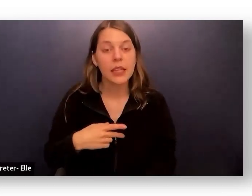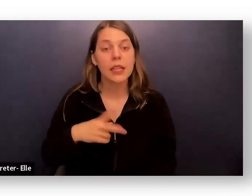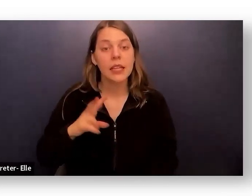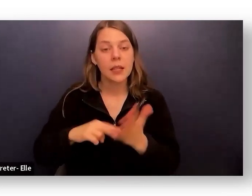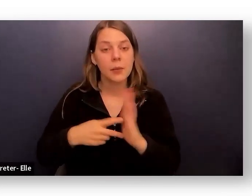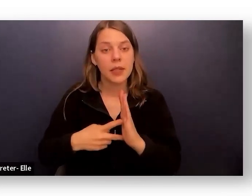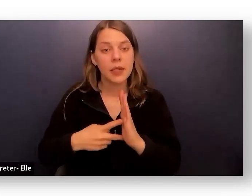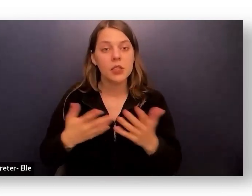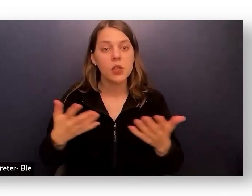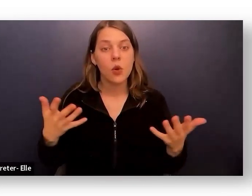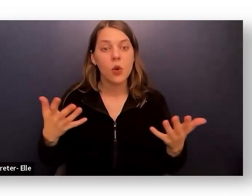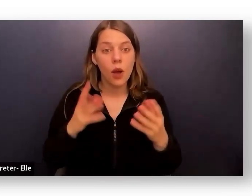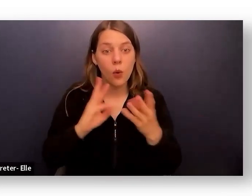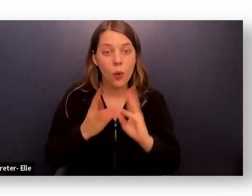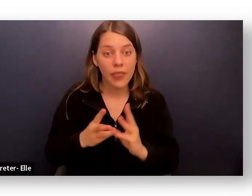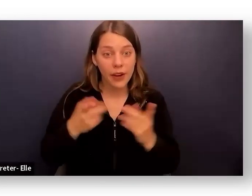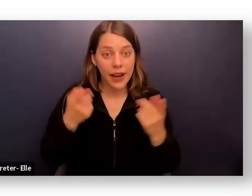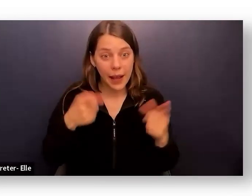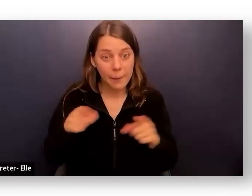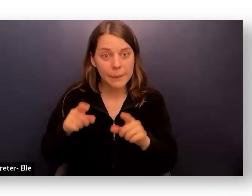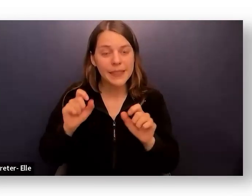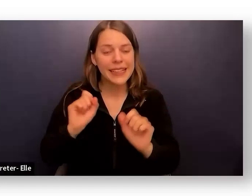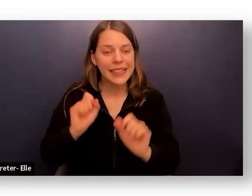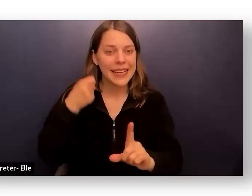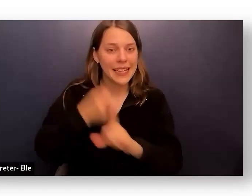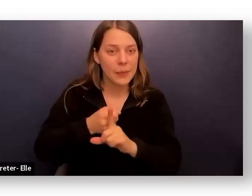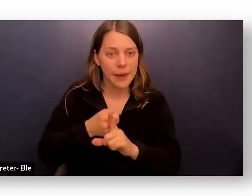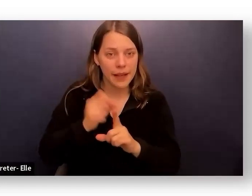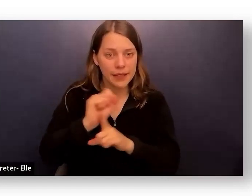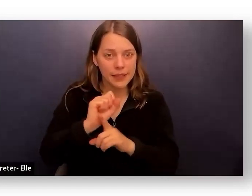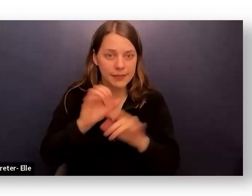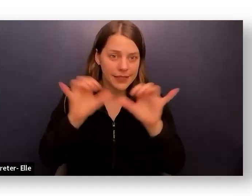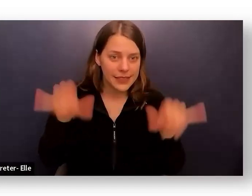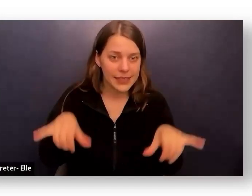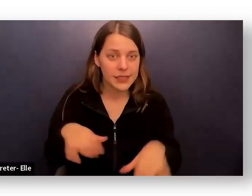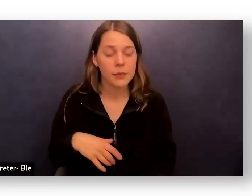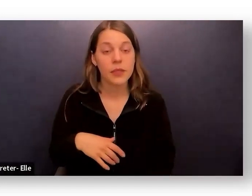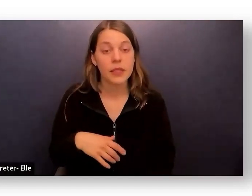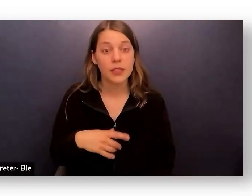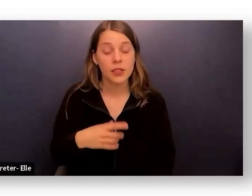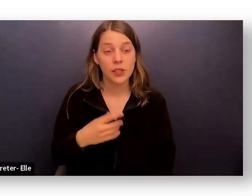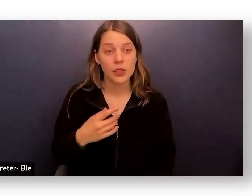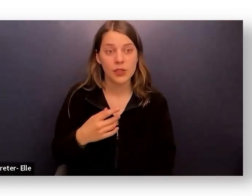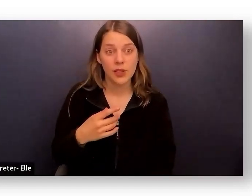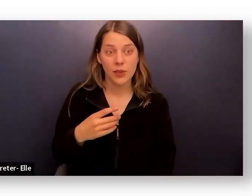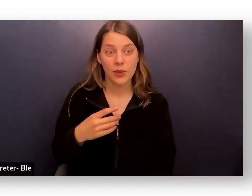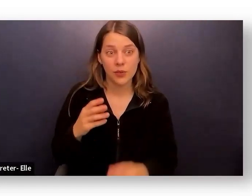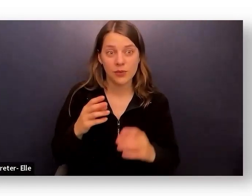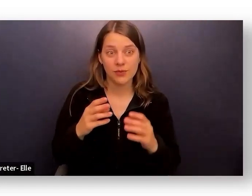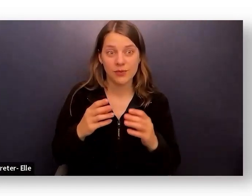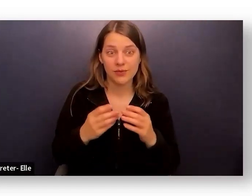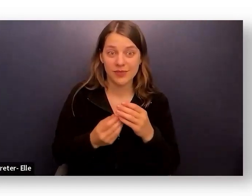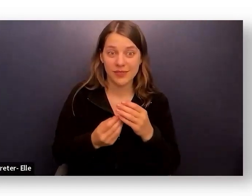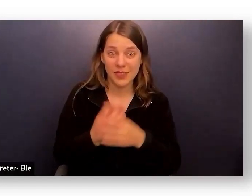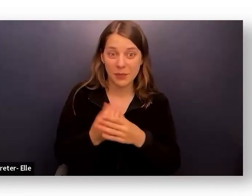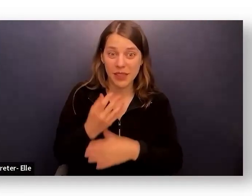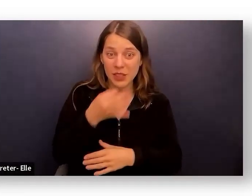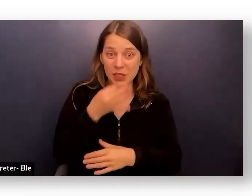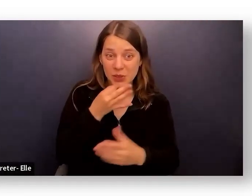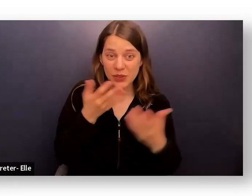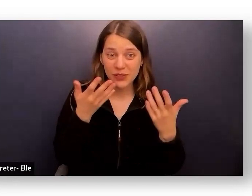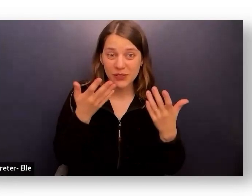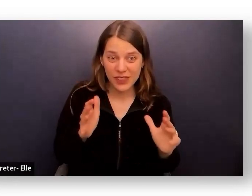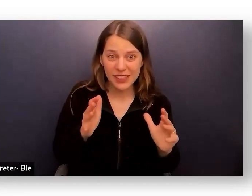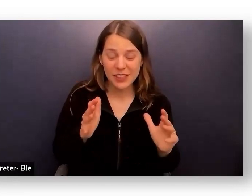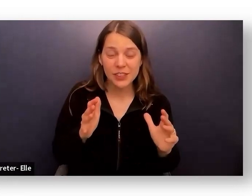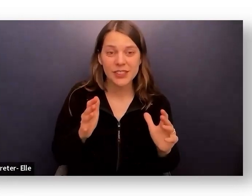tener conciencia situacional? Entonces, ¿qué es el clima que está impactando el sistema? Entonces, apenas estamos acabando el verano, estamos en la